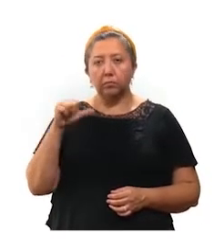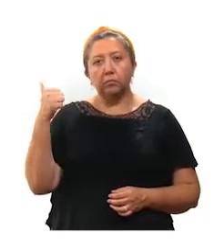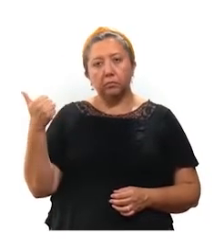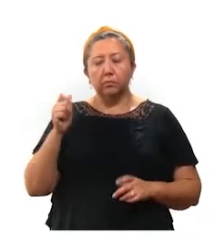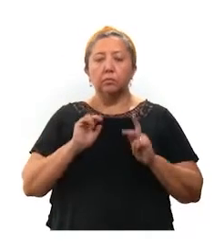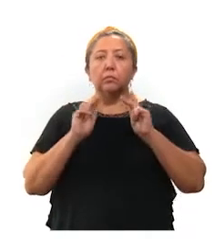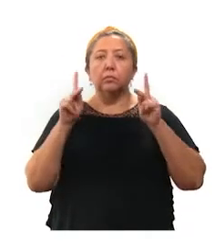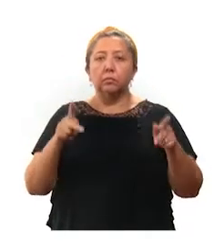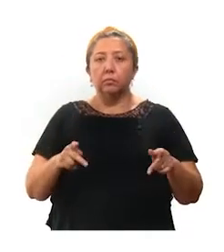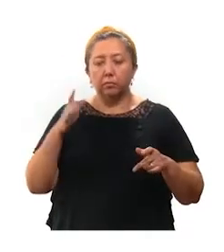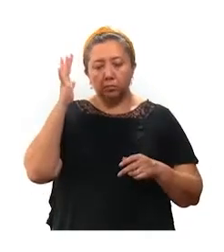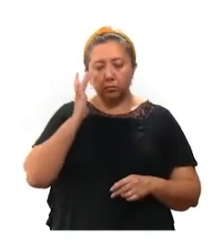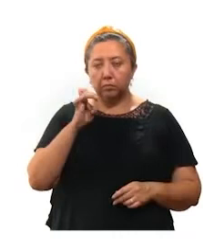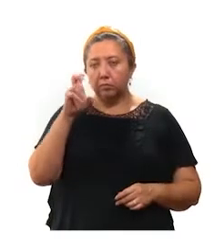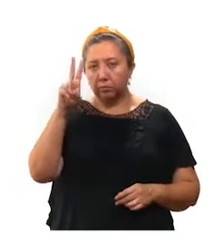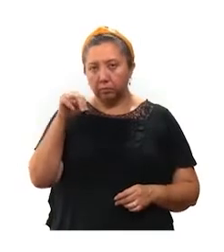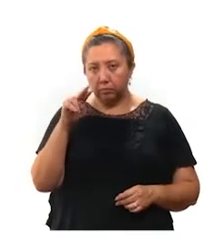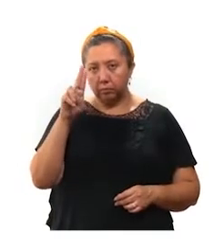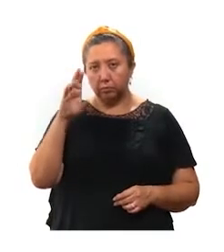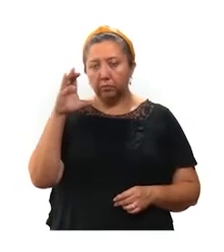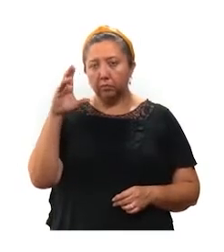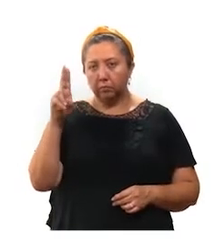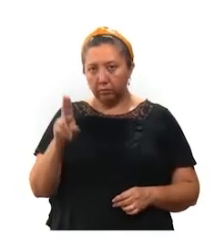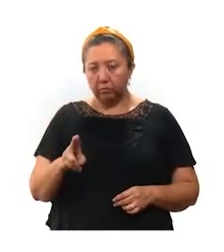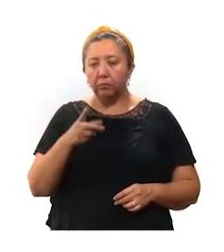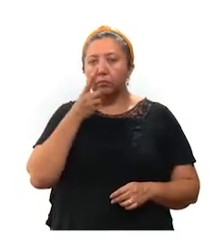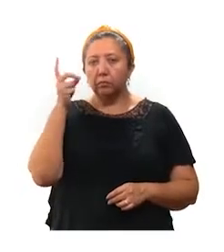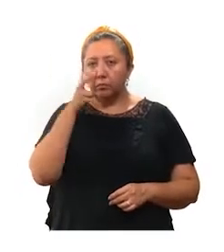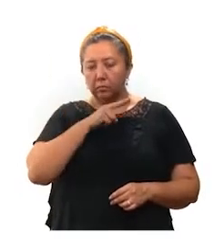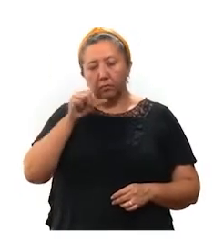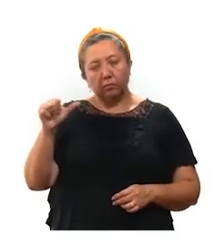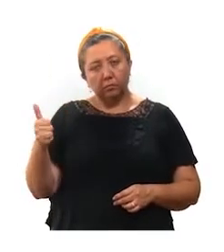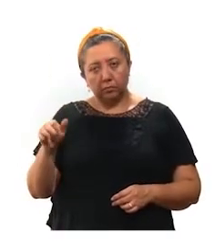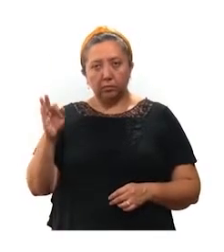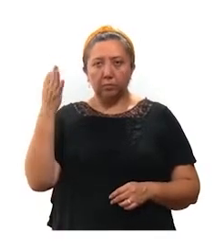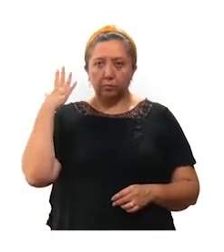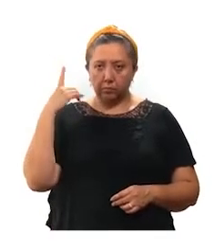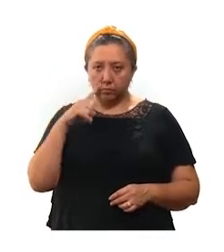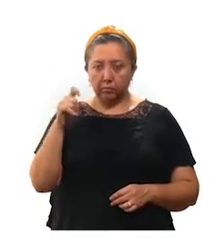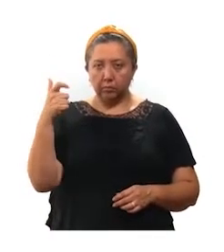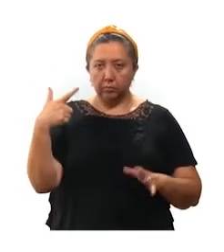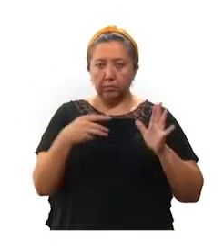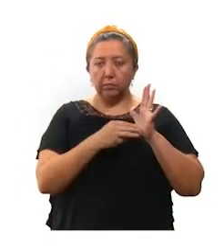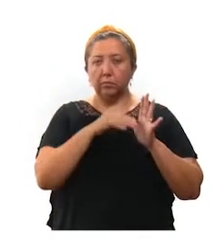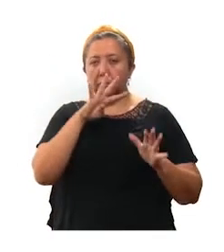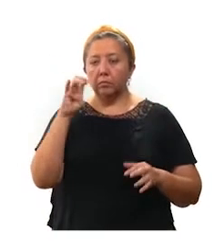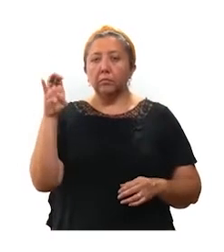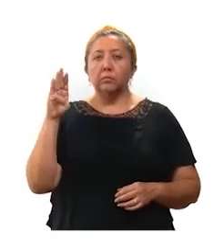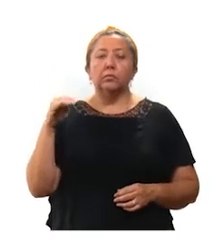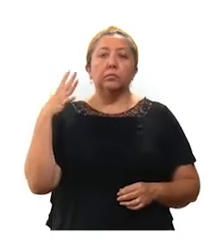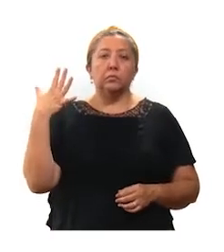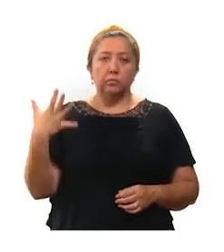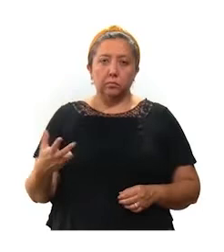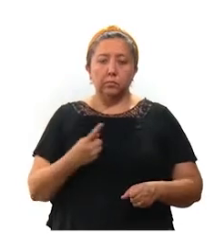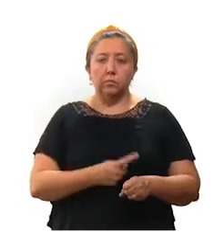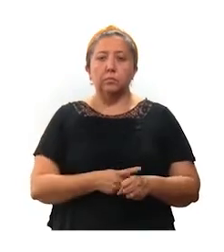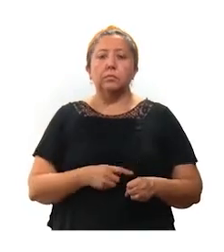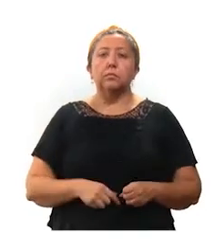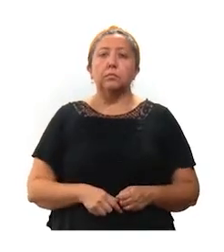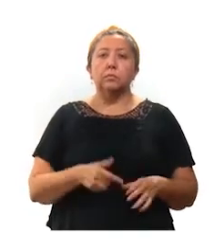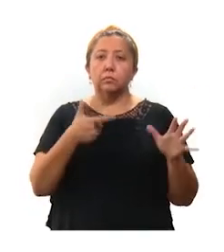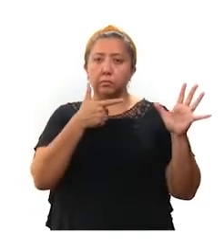1 en Progreso, Santa Elena, Ucú, Valladolid y un foráneo. De los 107.495 casos